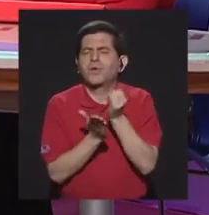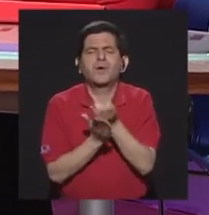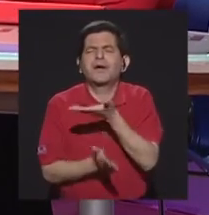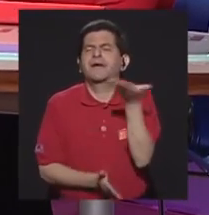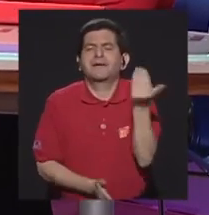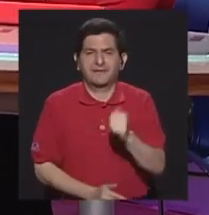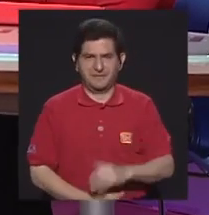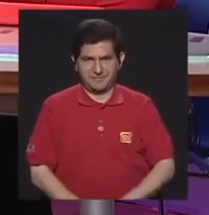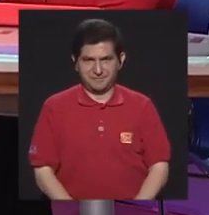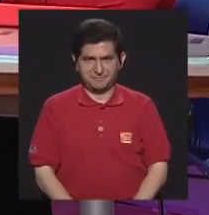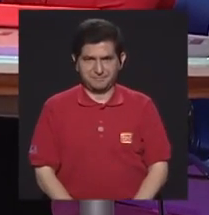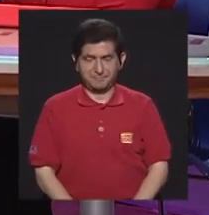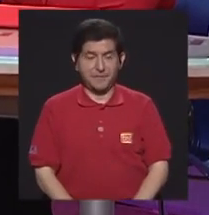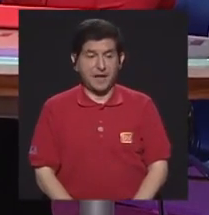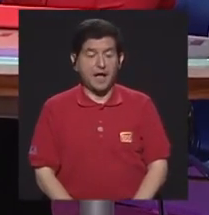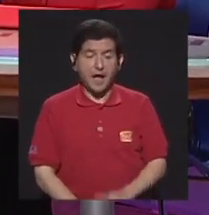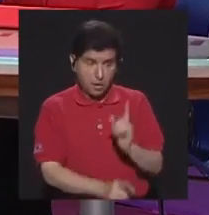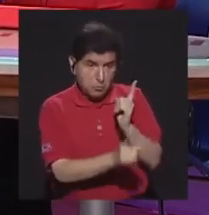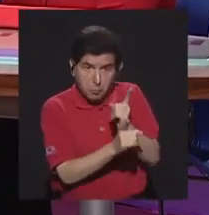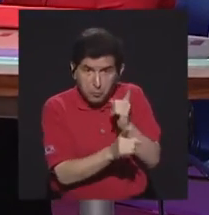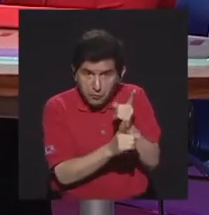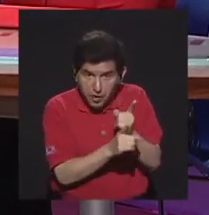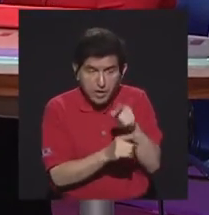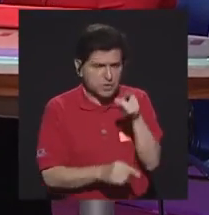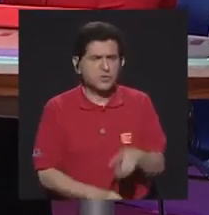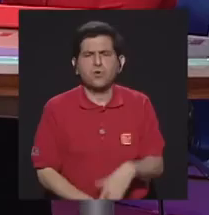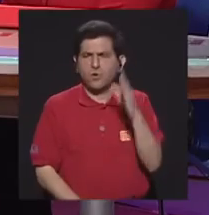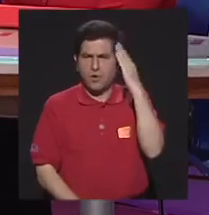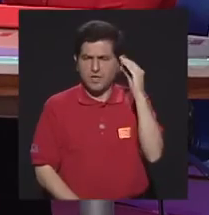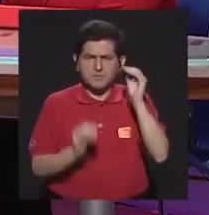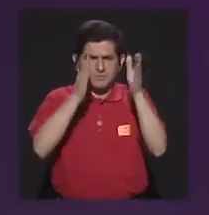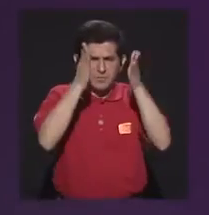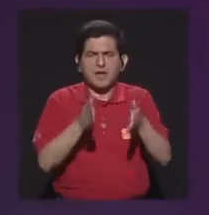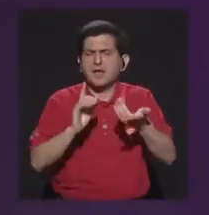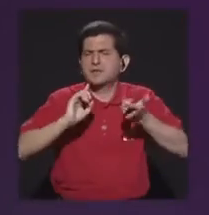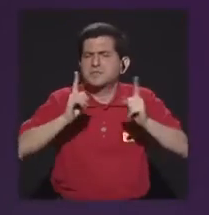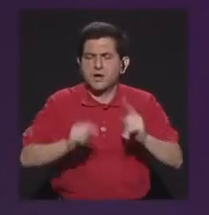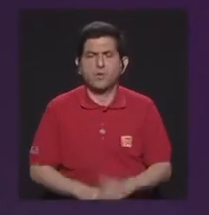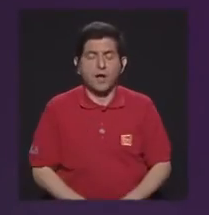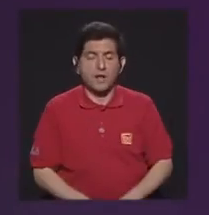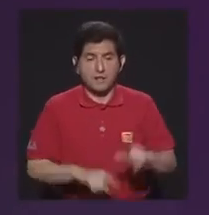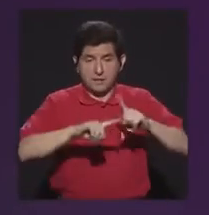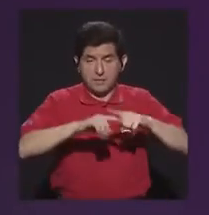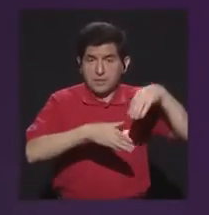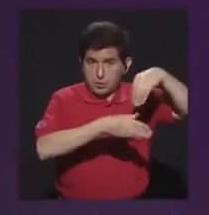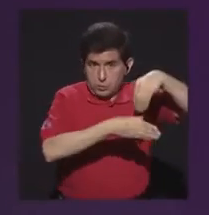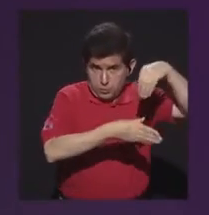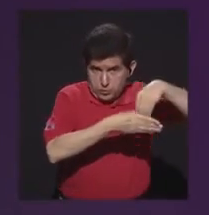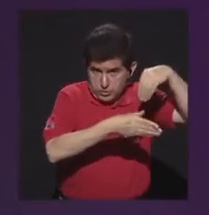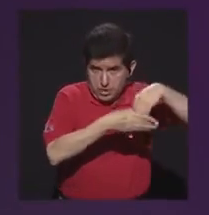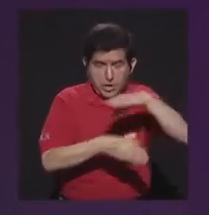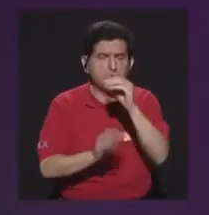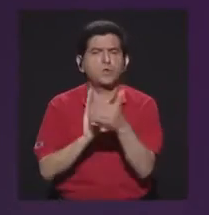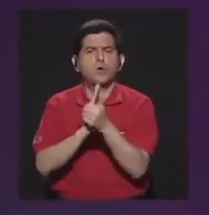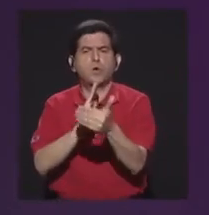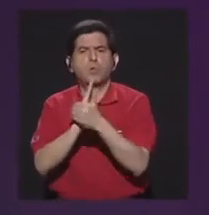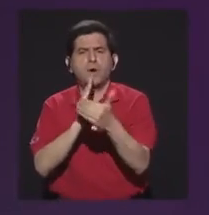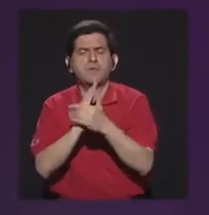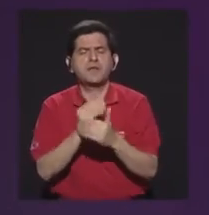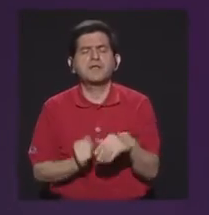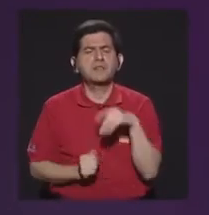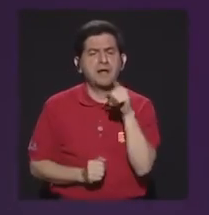con eso? Bueno, la pertinencia, cómo lo estaban viviendo los docentes en cuanto al contenido, en cuanto a sus habilidades para